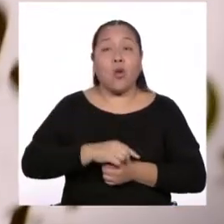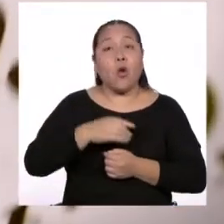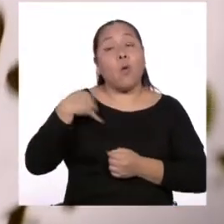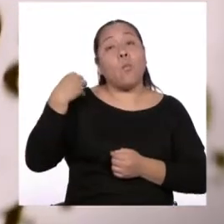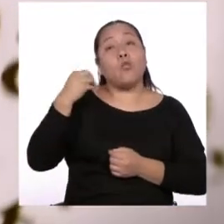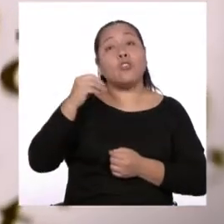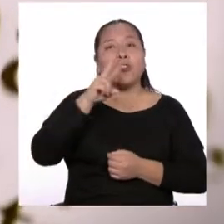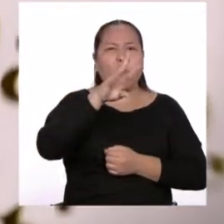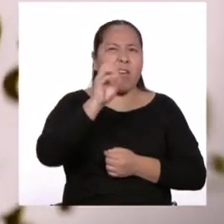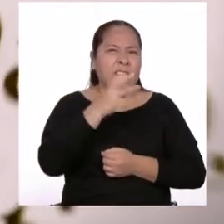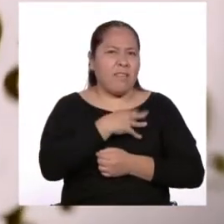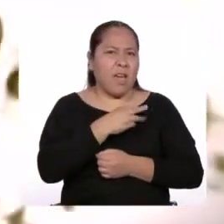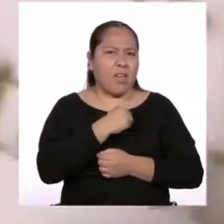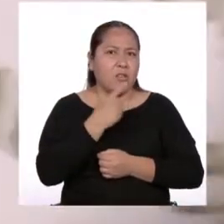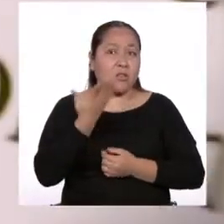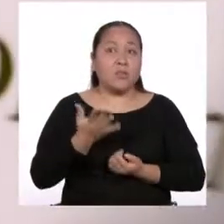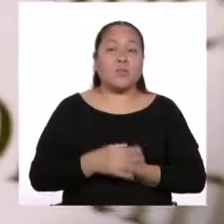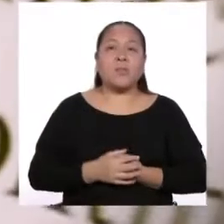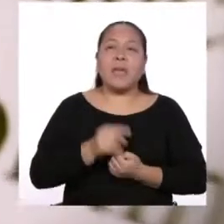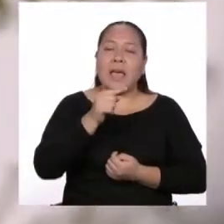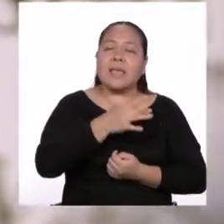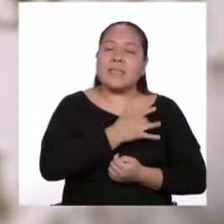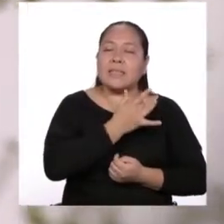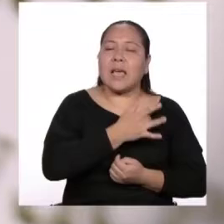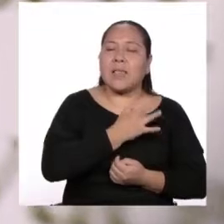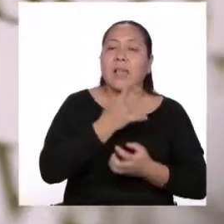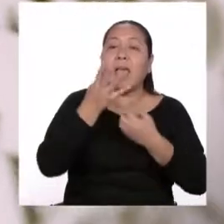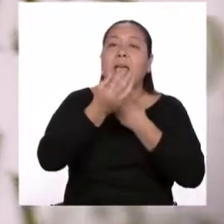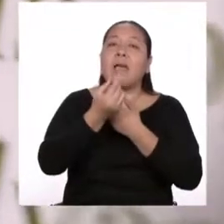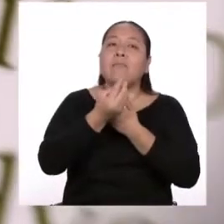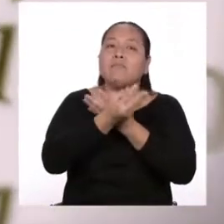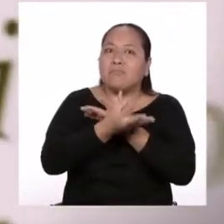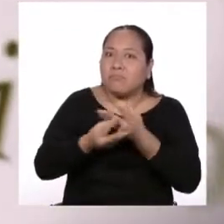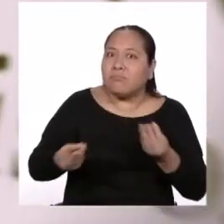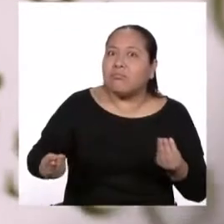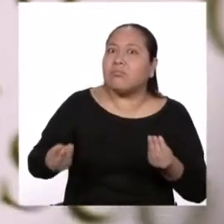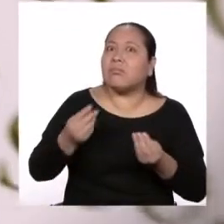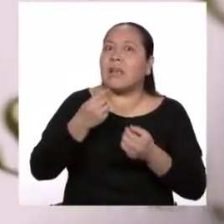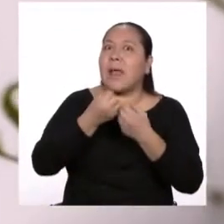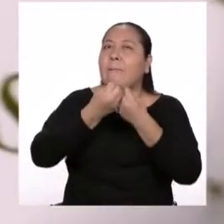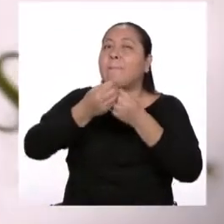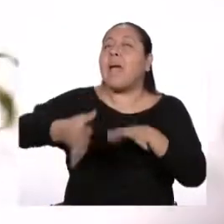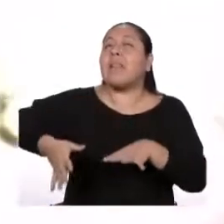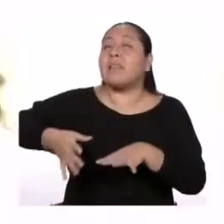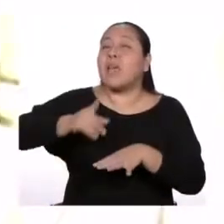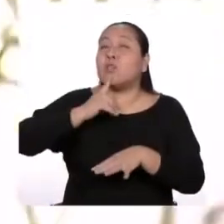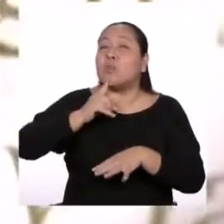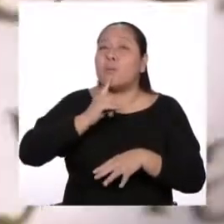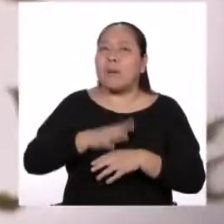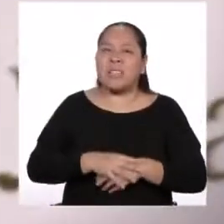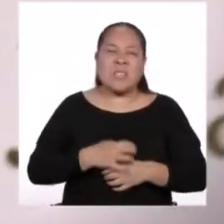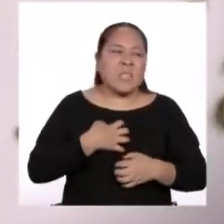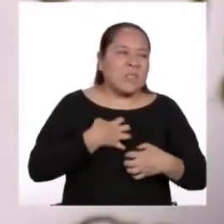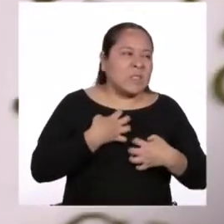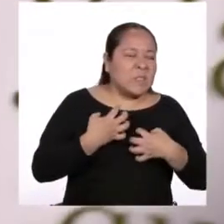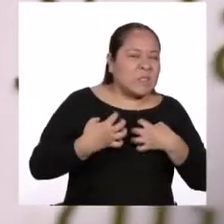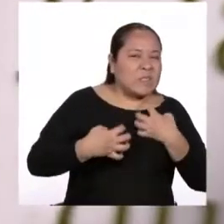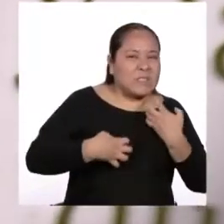20 años, tiene la edad de la ausencia de Odiseo. Está muy incómodo por el asedio de